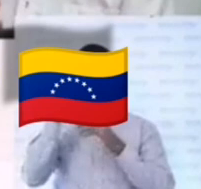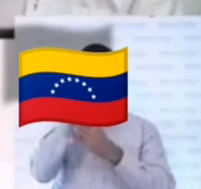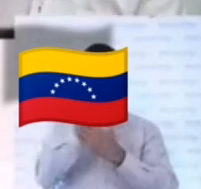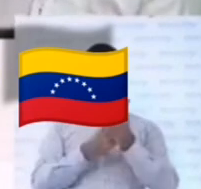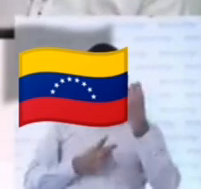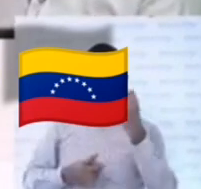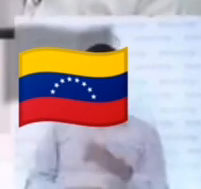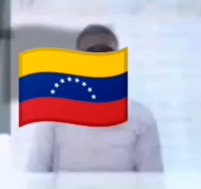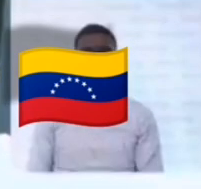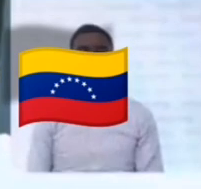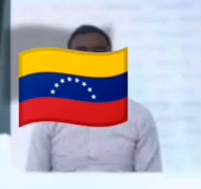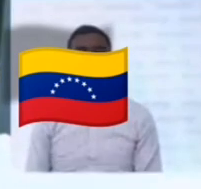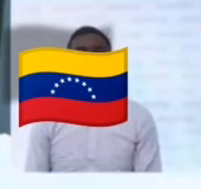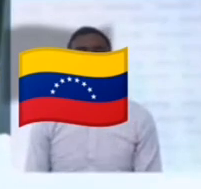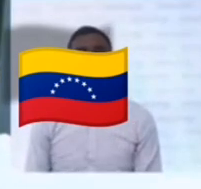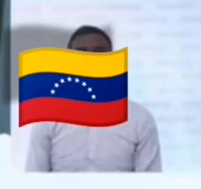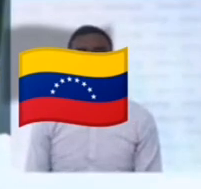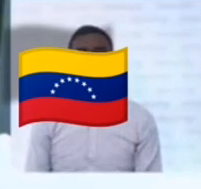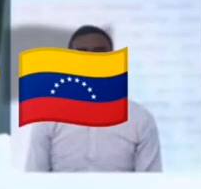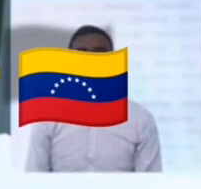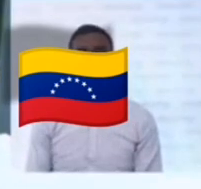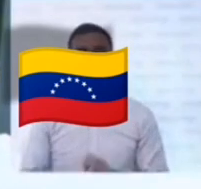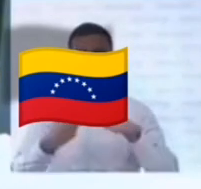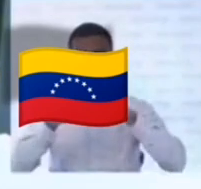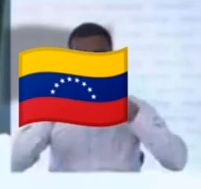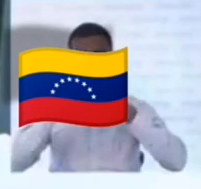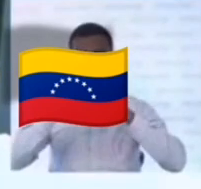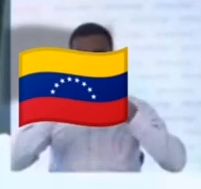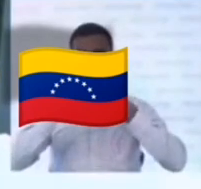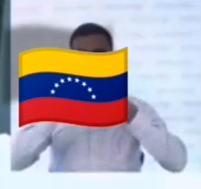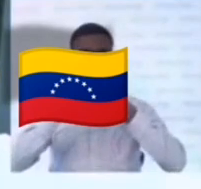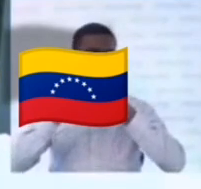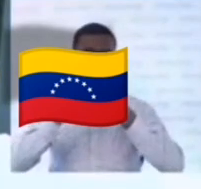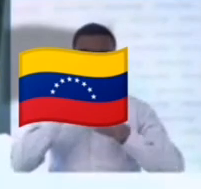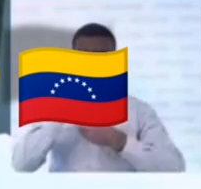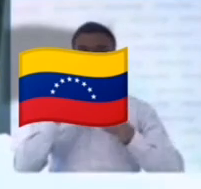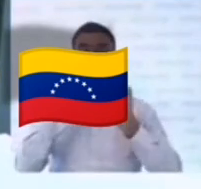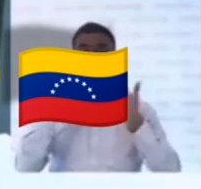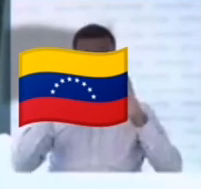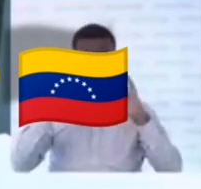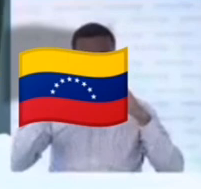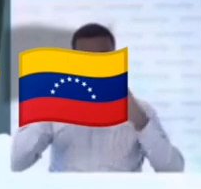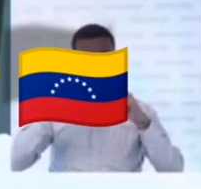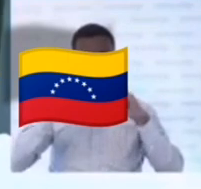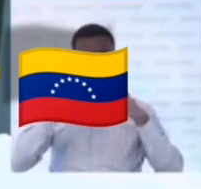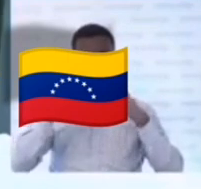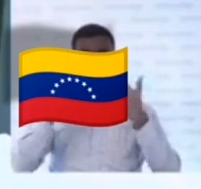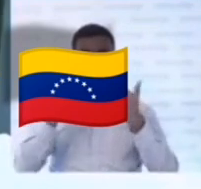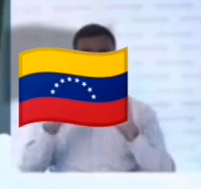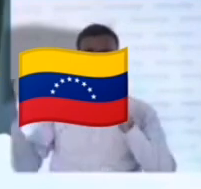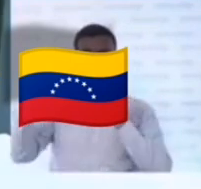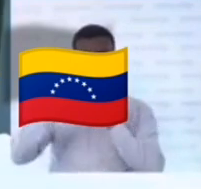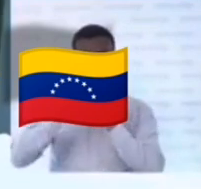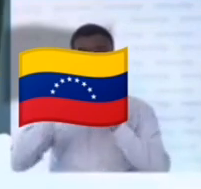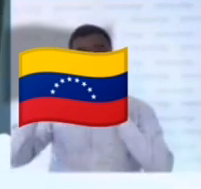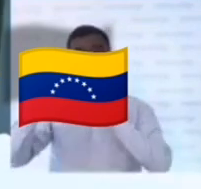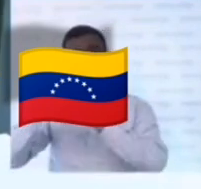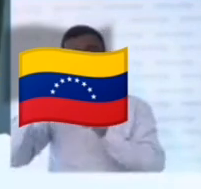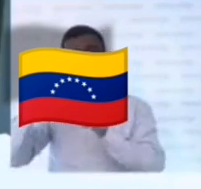la mamá. ¿Es necesario hacer eso? No hay problema, ese niño ya está vinculado al proceso del estatuto, sencillamente es que cuando llegue la cita